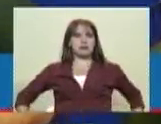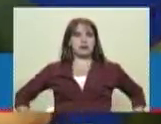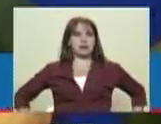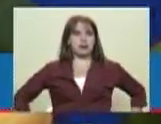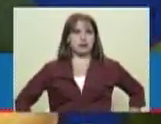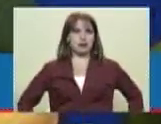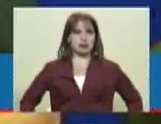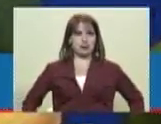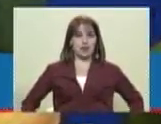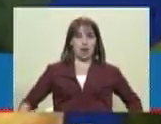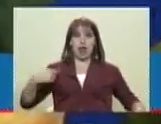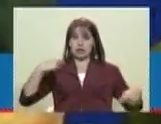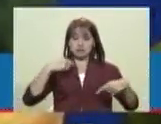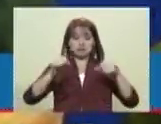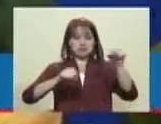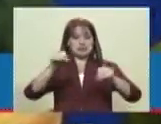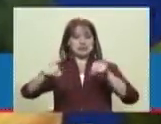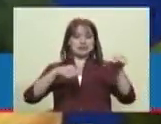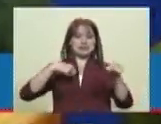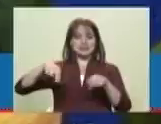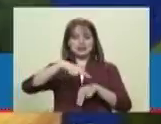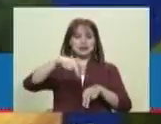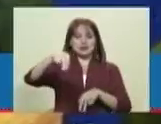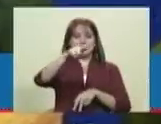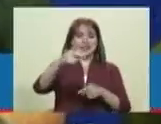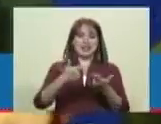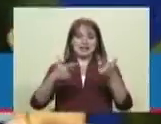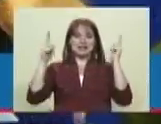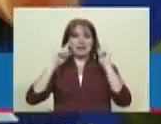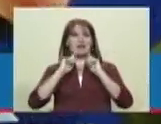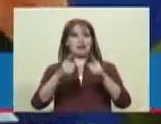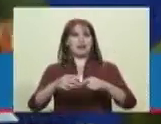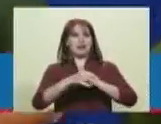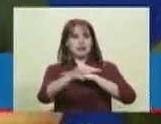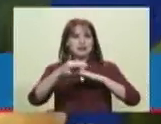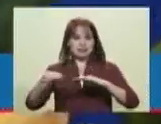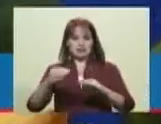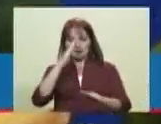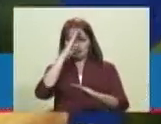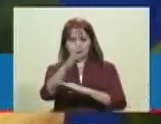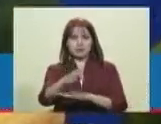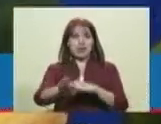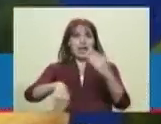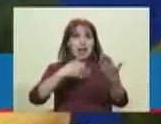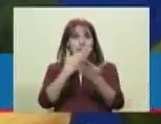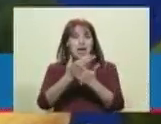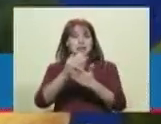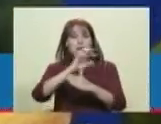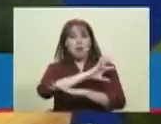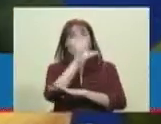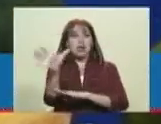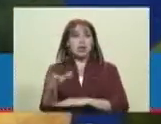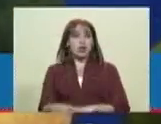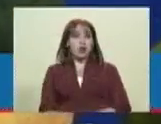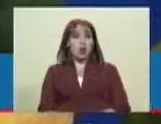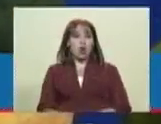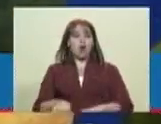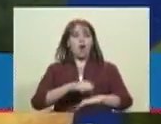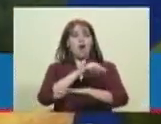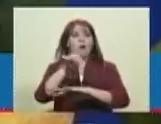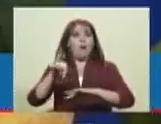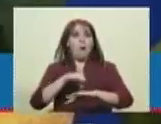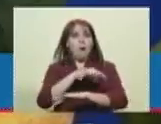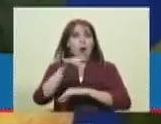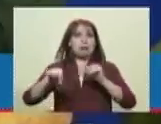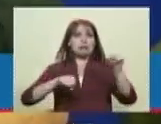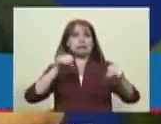ciclovía que construimos aquí en el municipio de Libertador para después, bueno, saltarse y llegar hasta el poiedro. Y fueron horas y